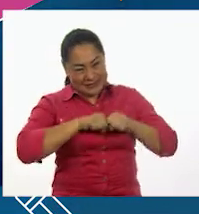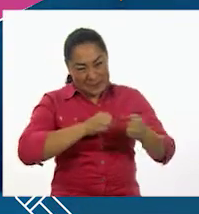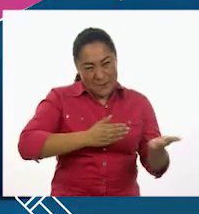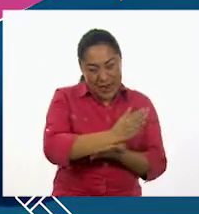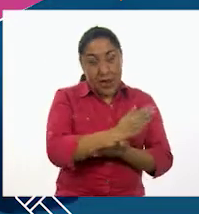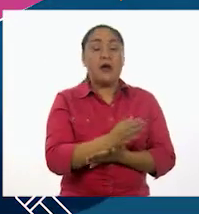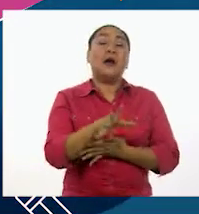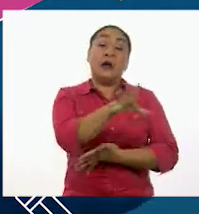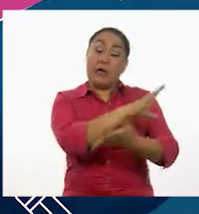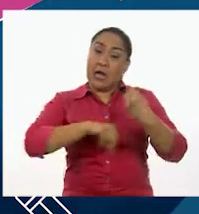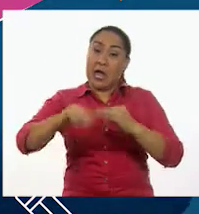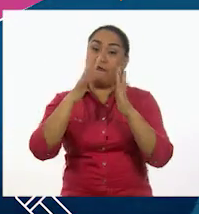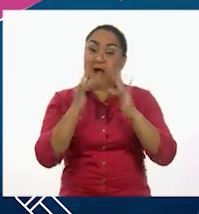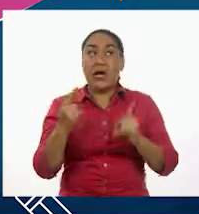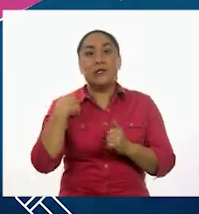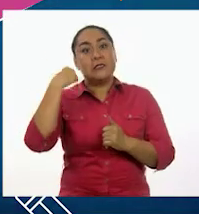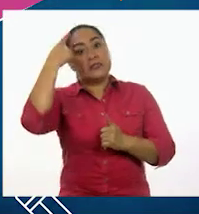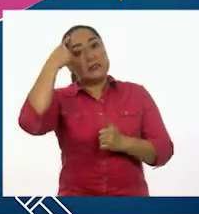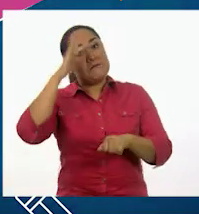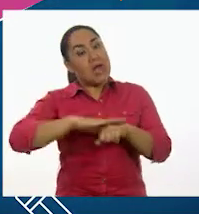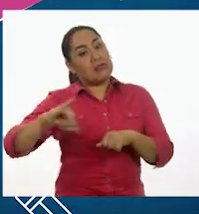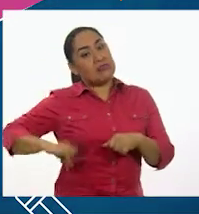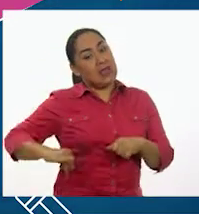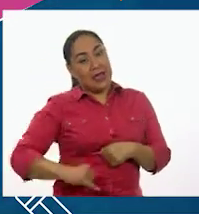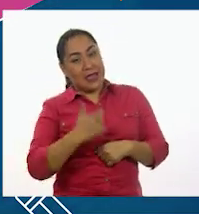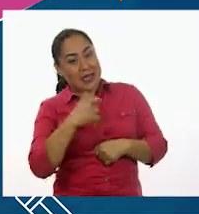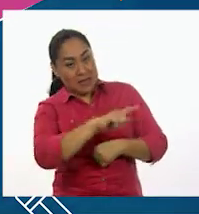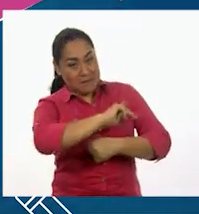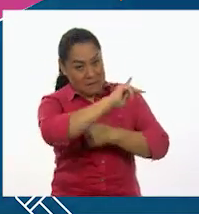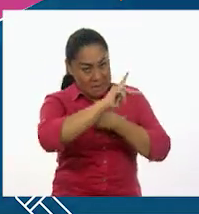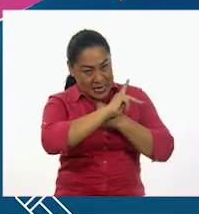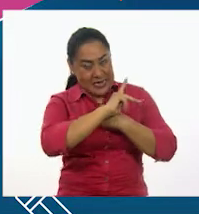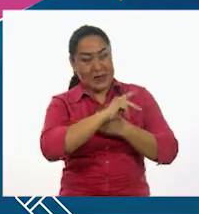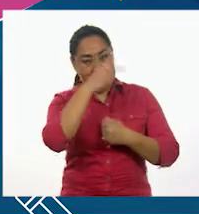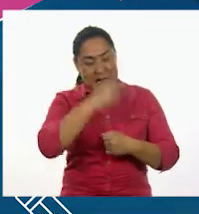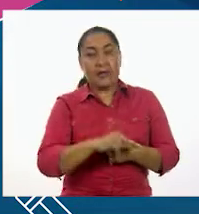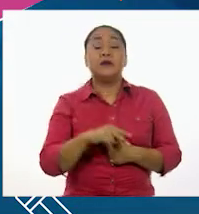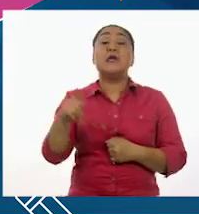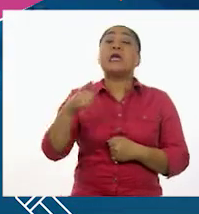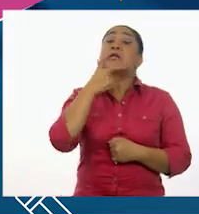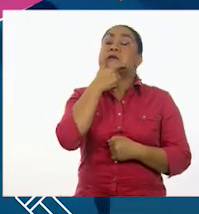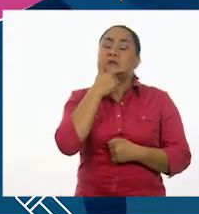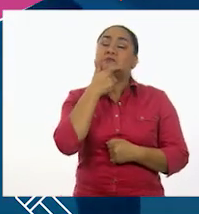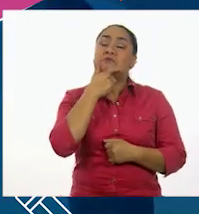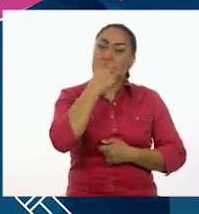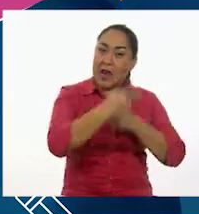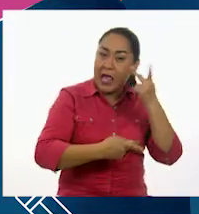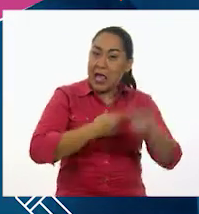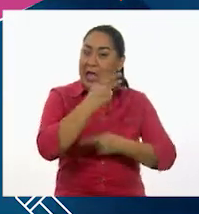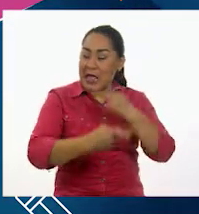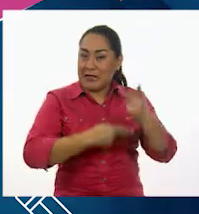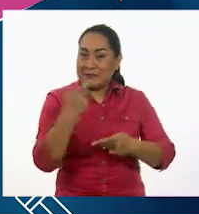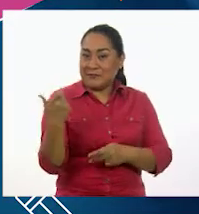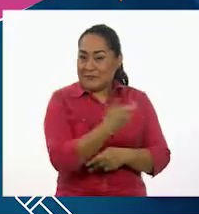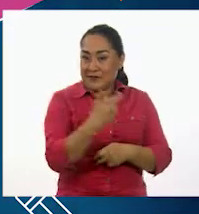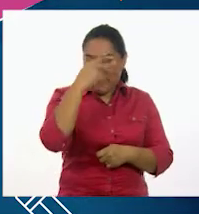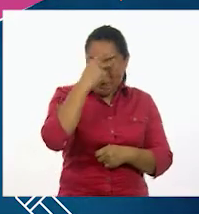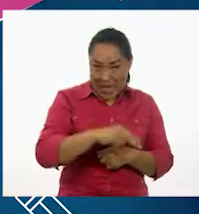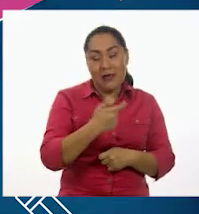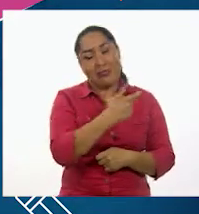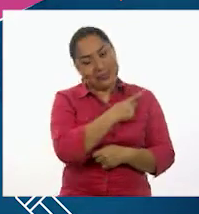parte, Francia tenía intereses económicos, Inglaterra era nuestro prestamista y, bueno, le debía dinero. Y